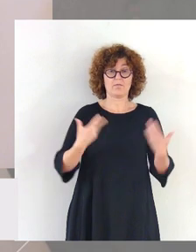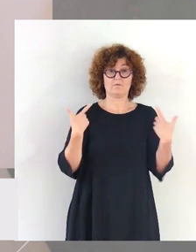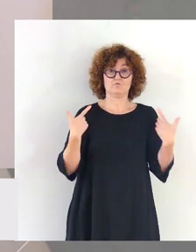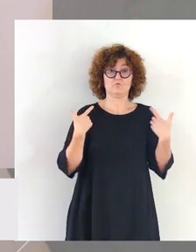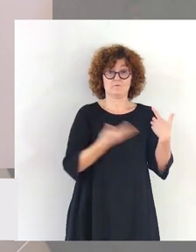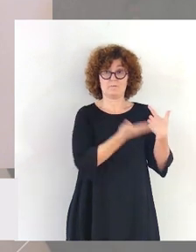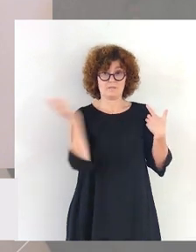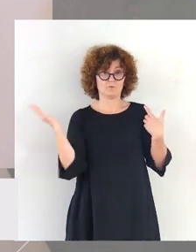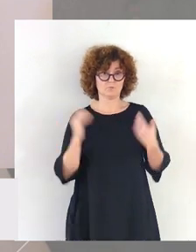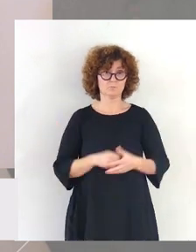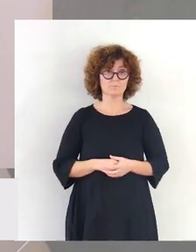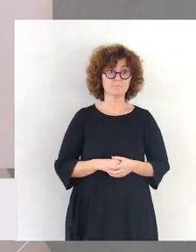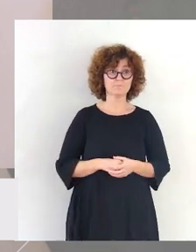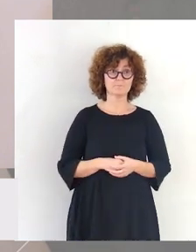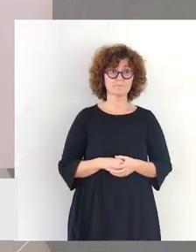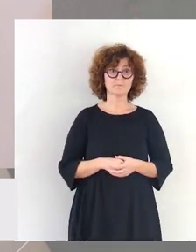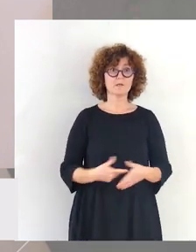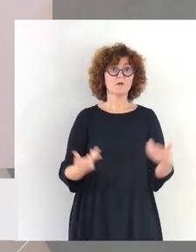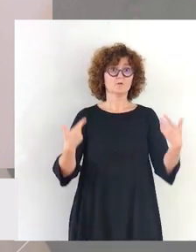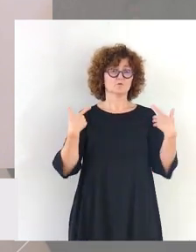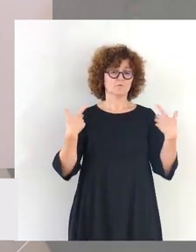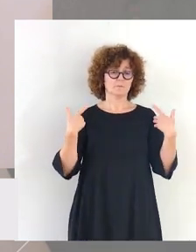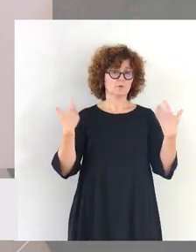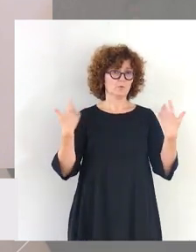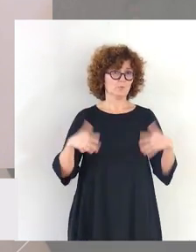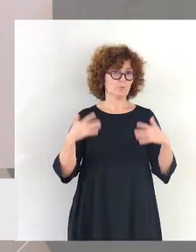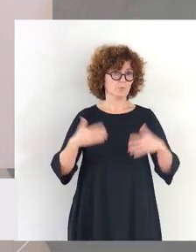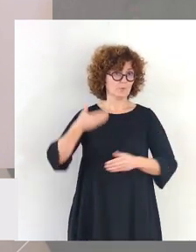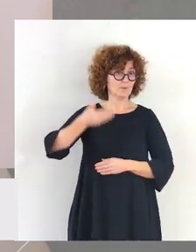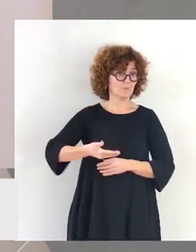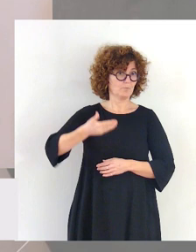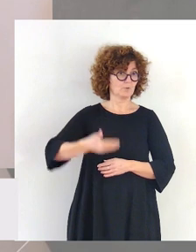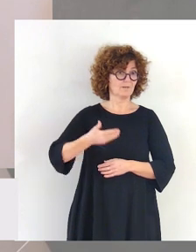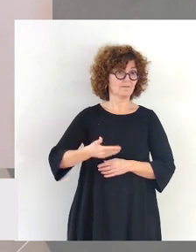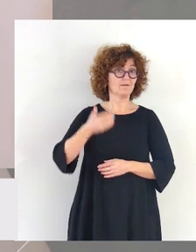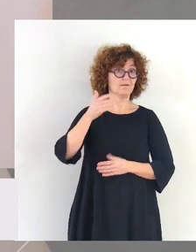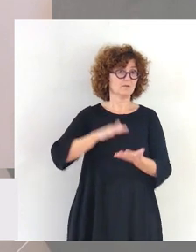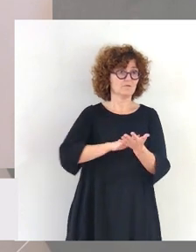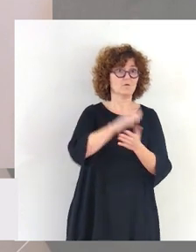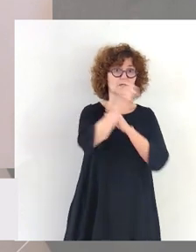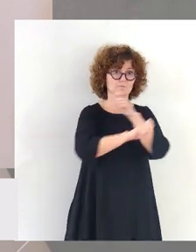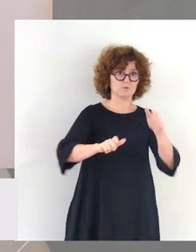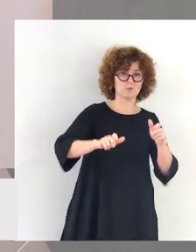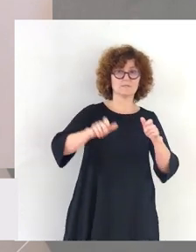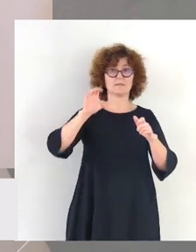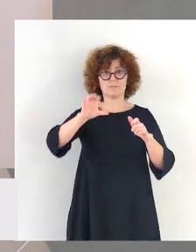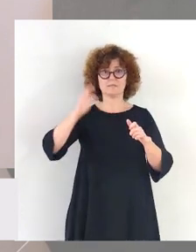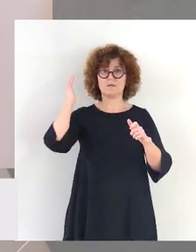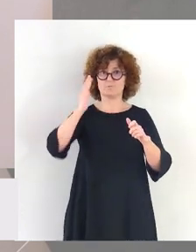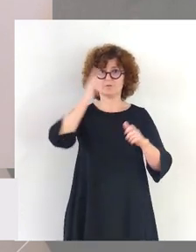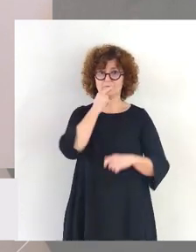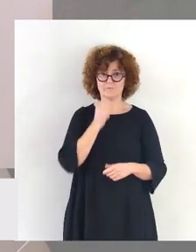planeta sufrimiento que es especialmente relevante como se decía en las personas y en los países más